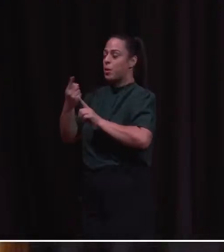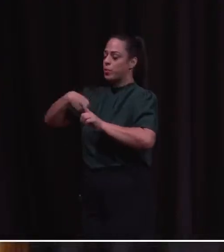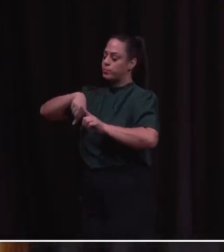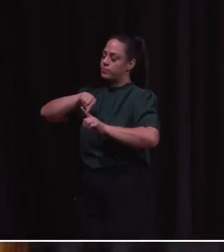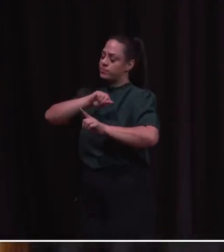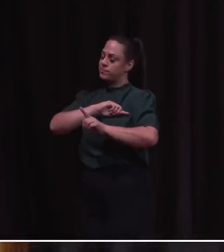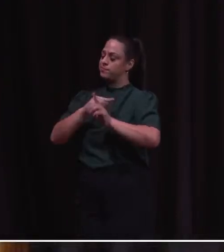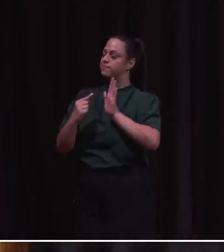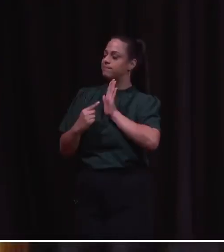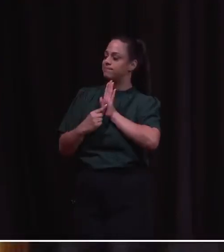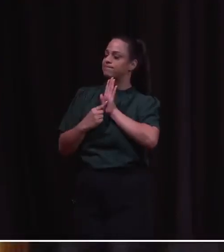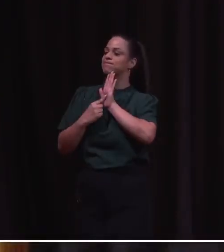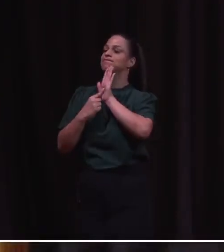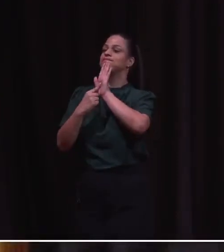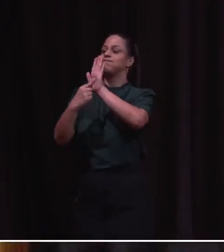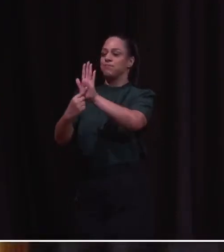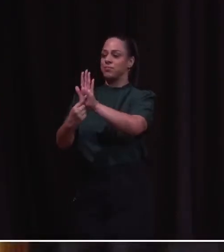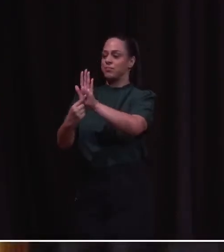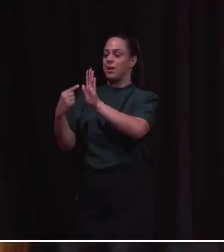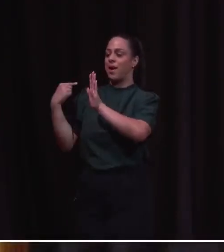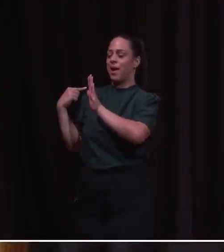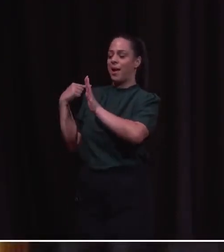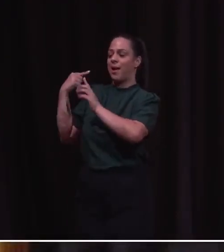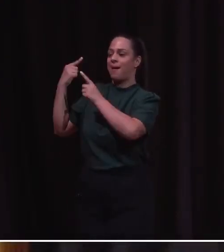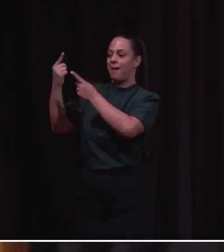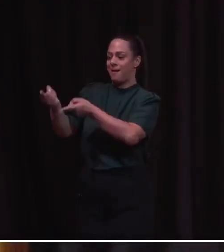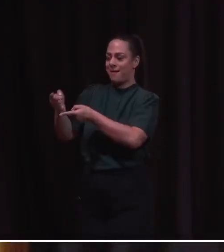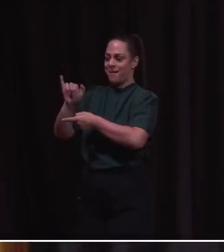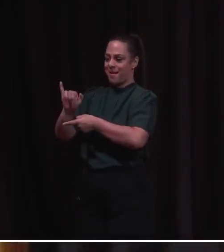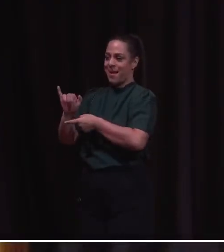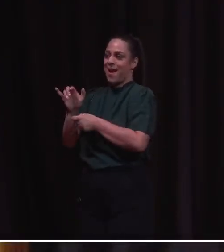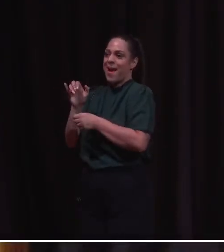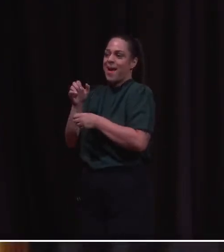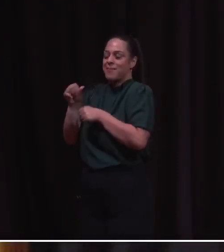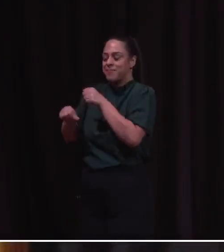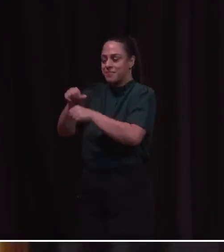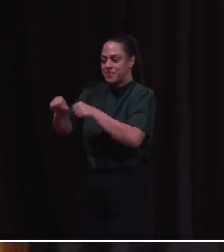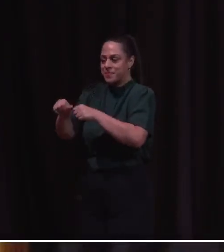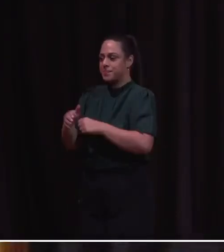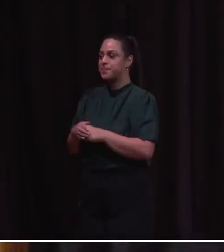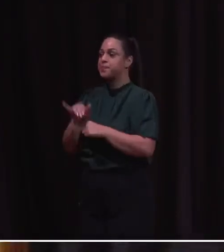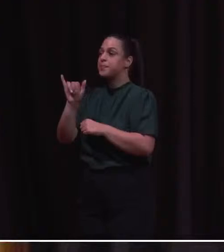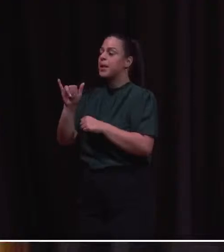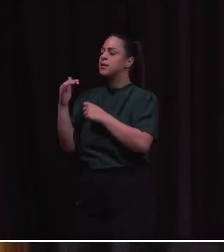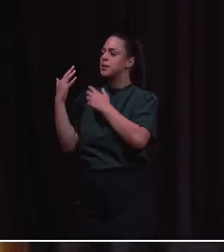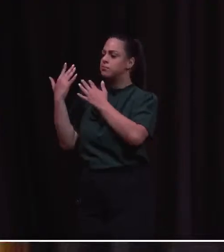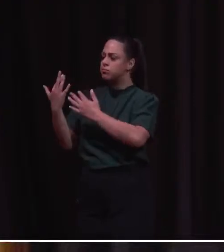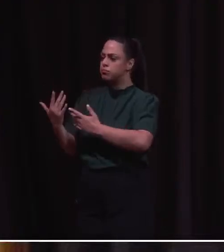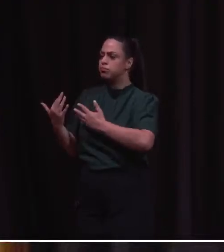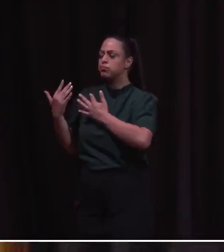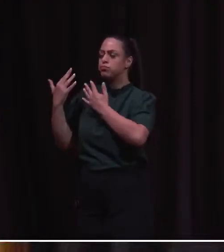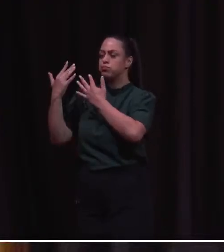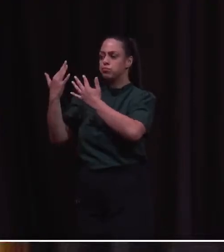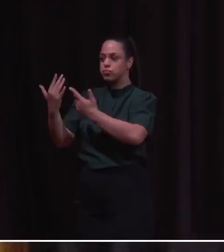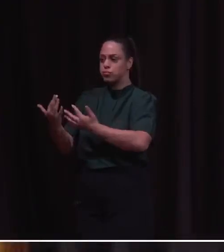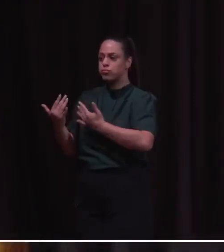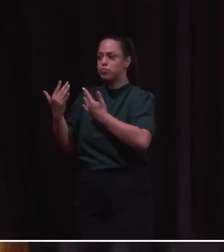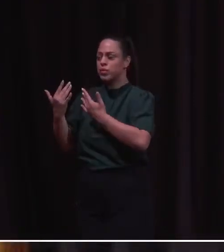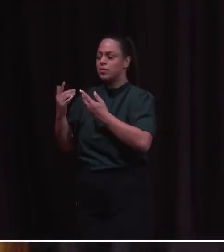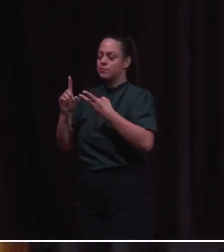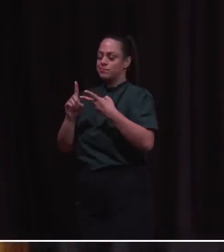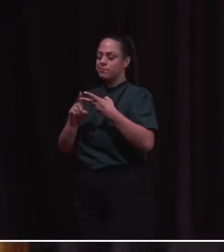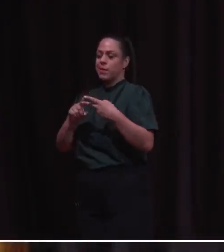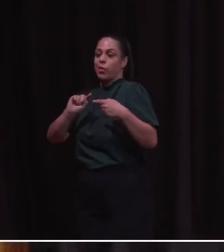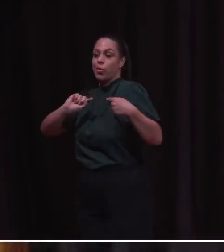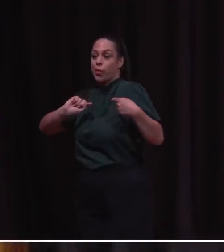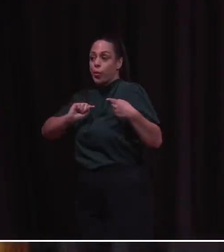una siembra ajena. De modo que sin perder la esperanza, sin caer por el dolor que nos